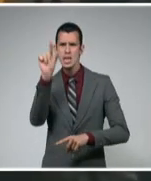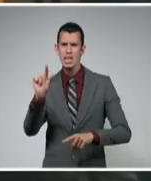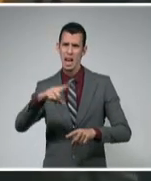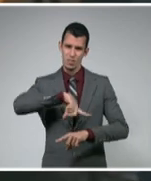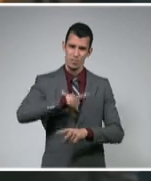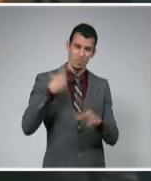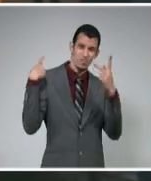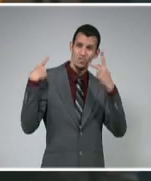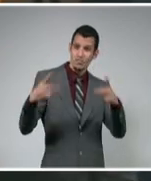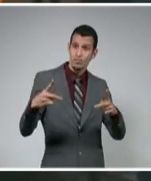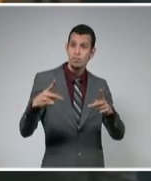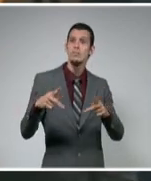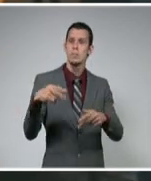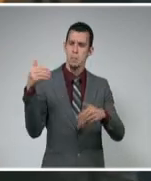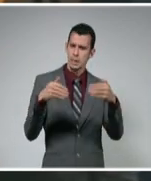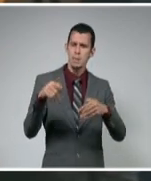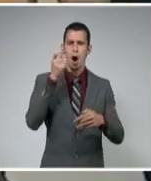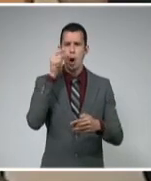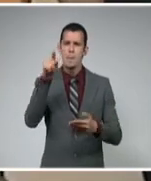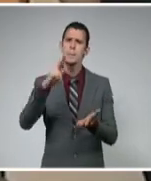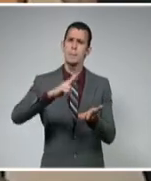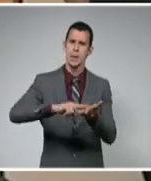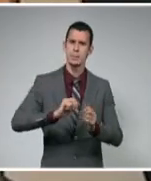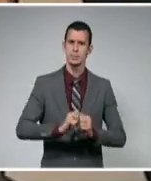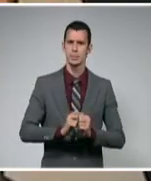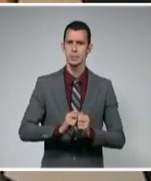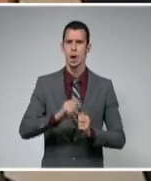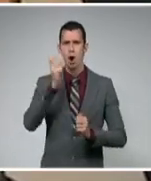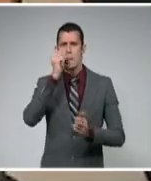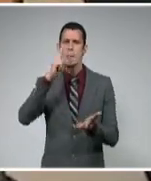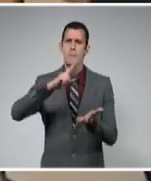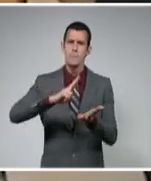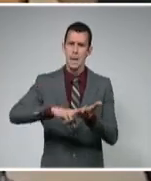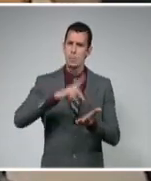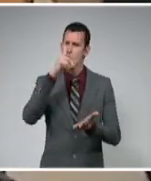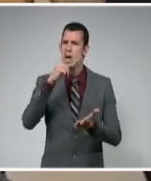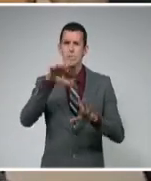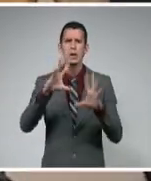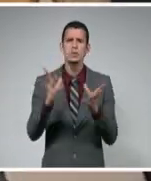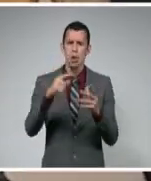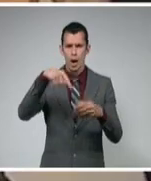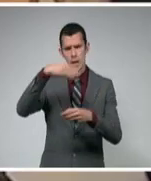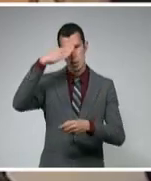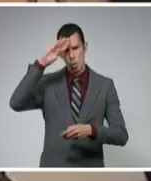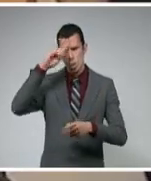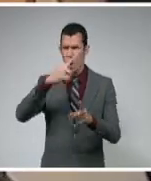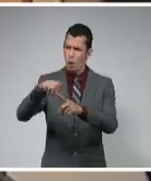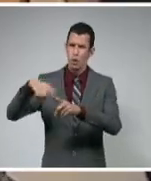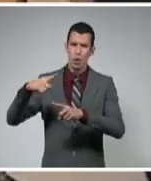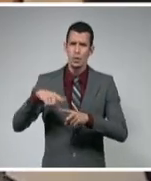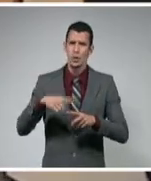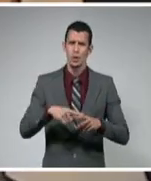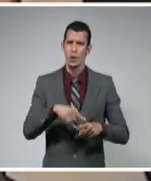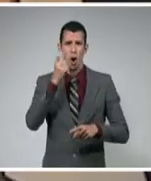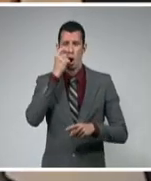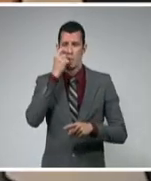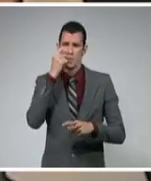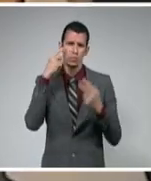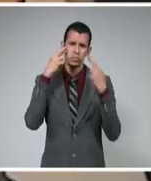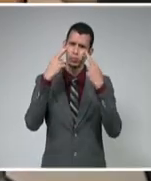Granada, miembro numerario de la Academia Cubana de la Lengua, entre otras membresías en prestigiosas instituciones